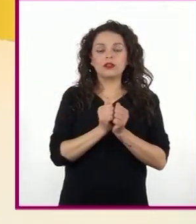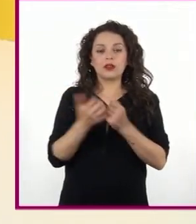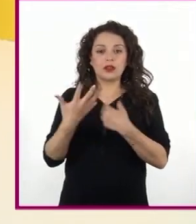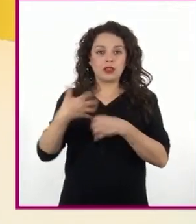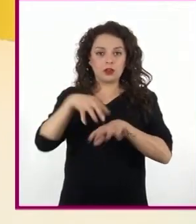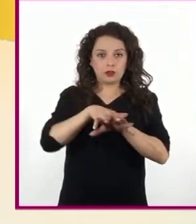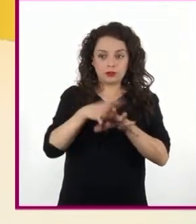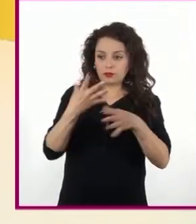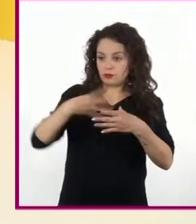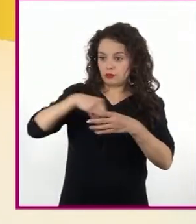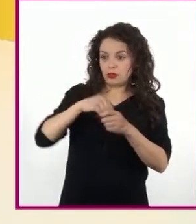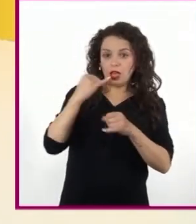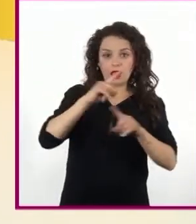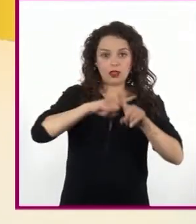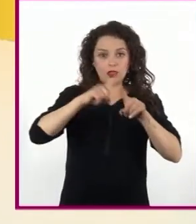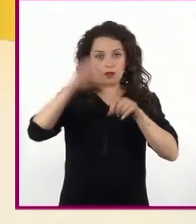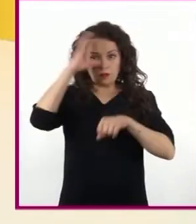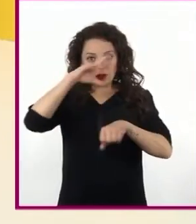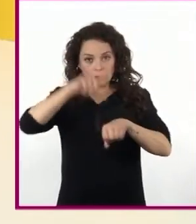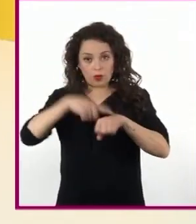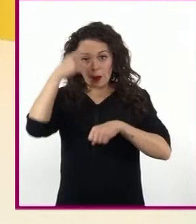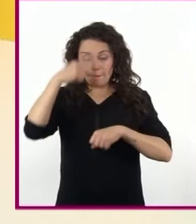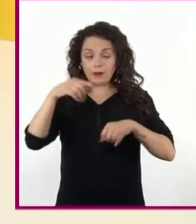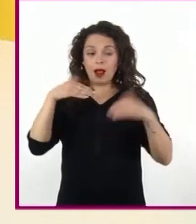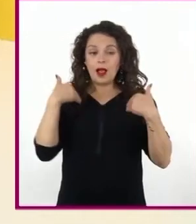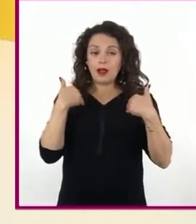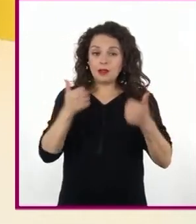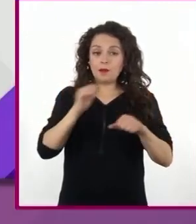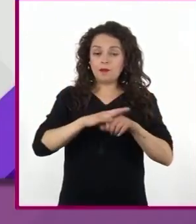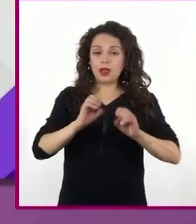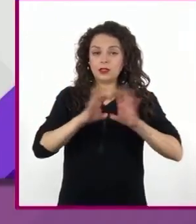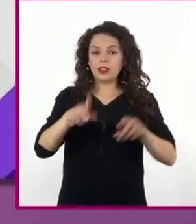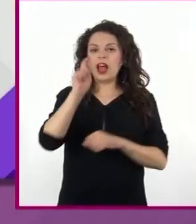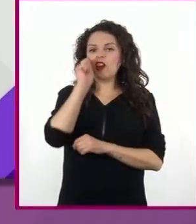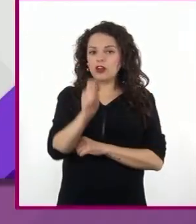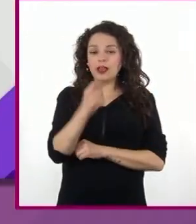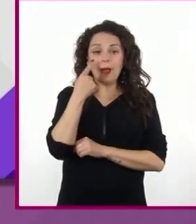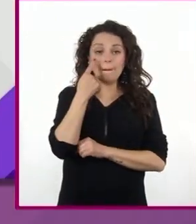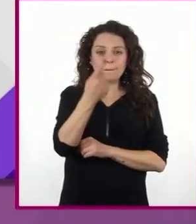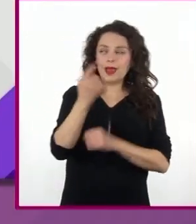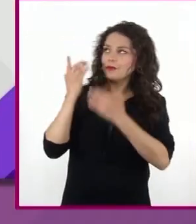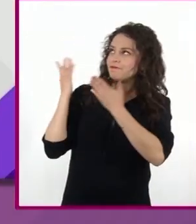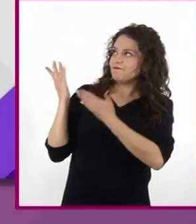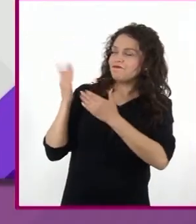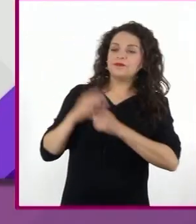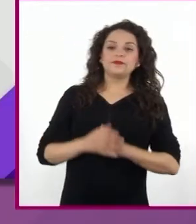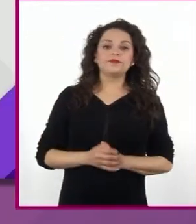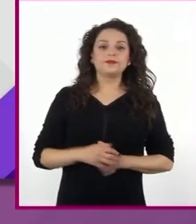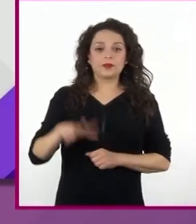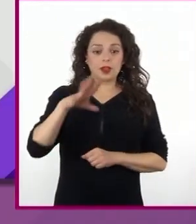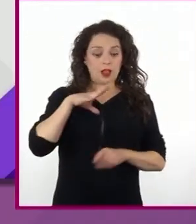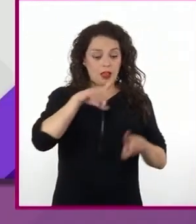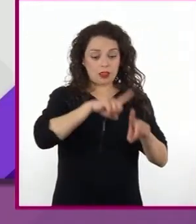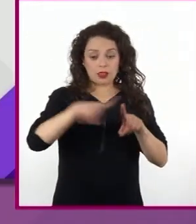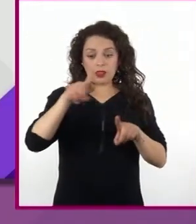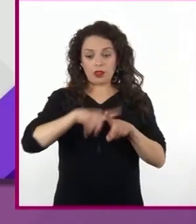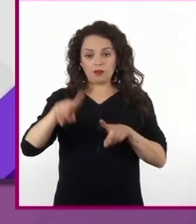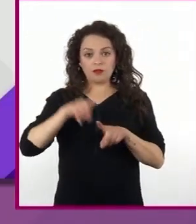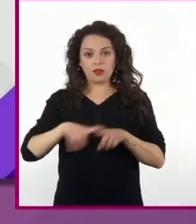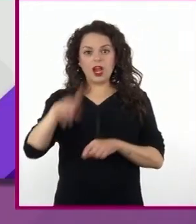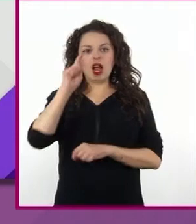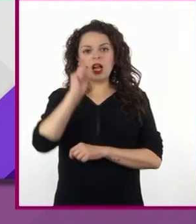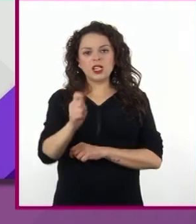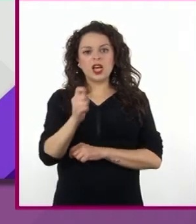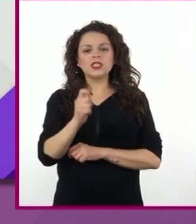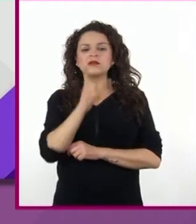trata, les invito a analizar las siguientes definiciones. Existen diversas definiciones de cultura. Sin